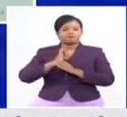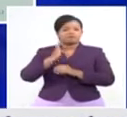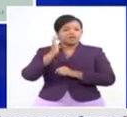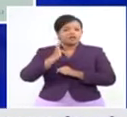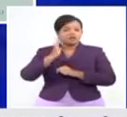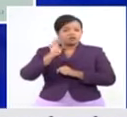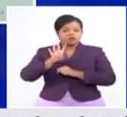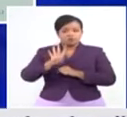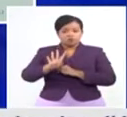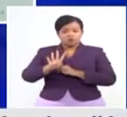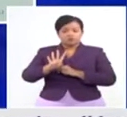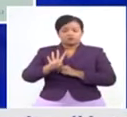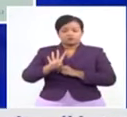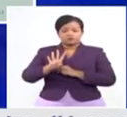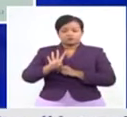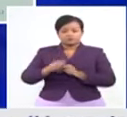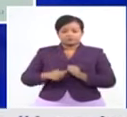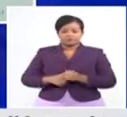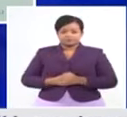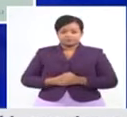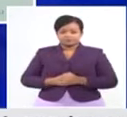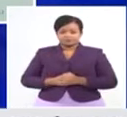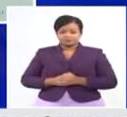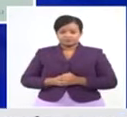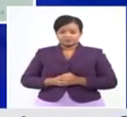y Moa con un caso positivo.